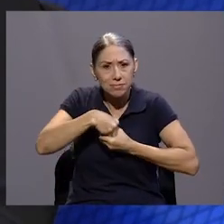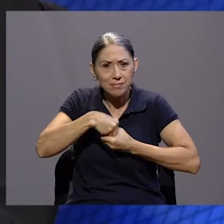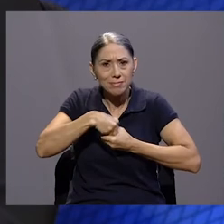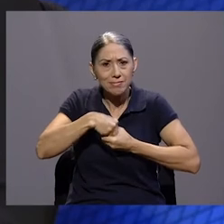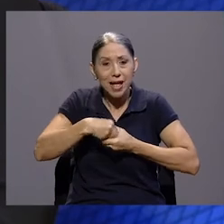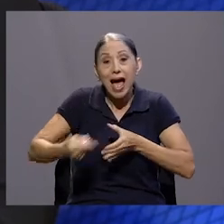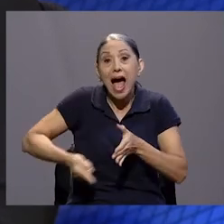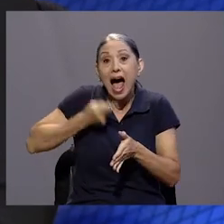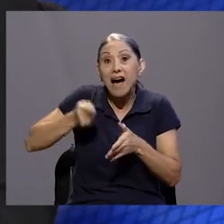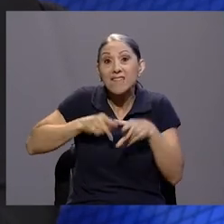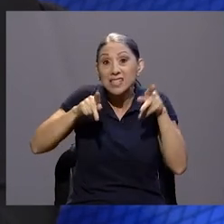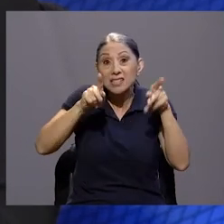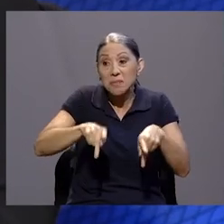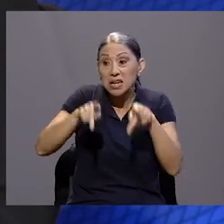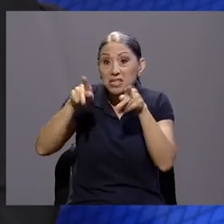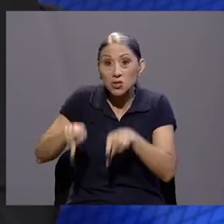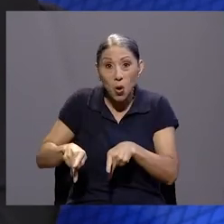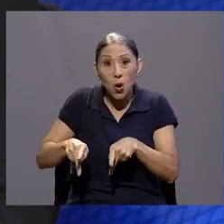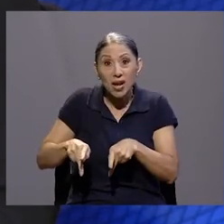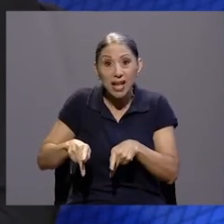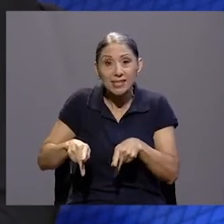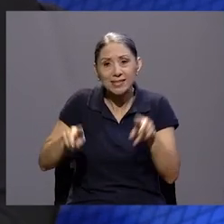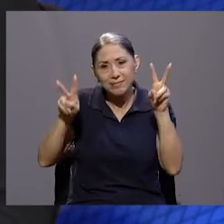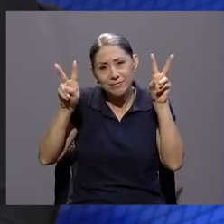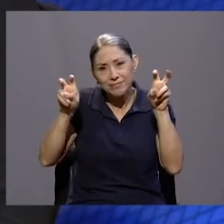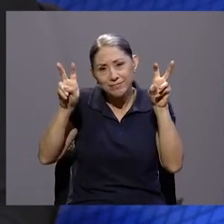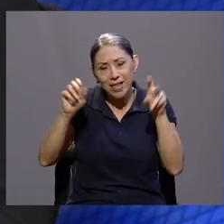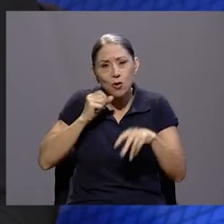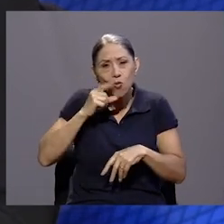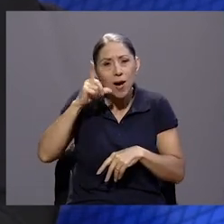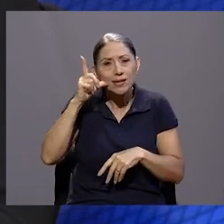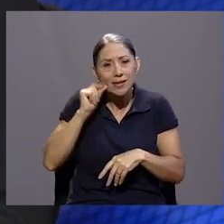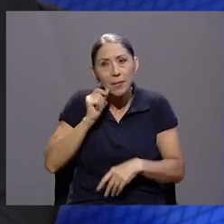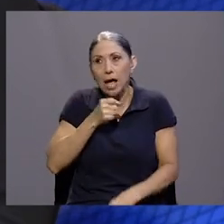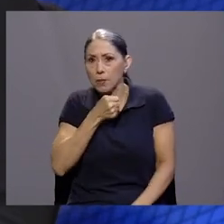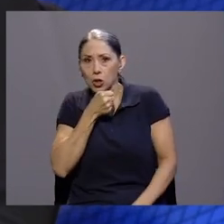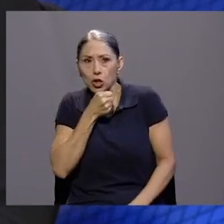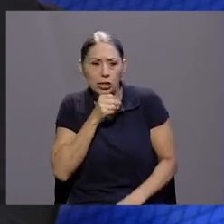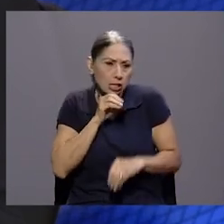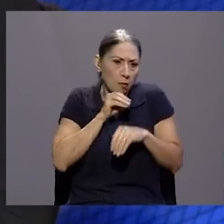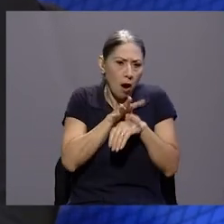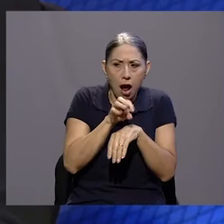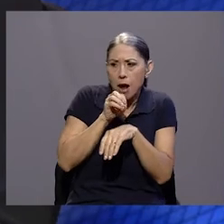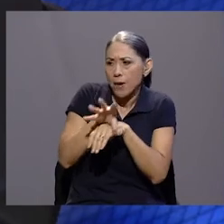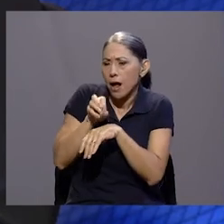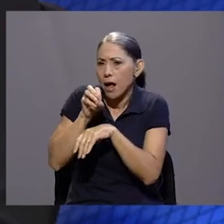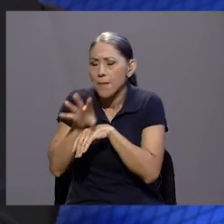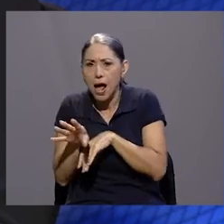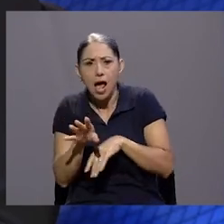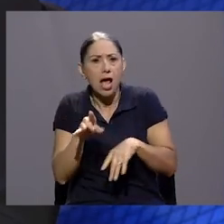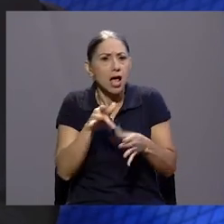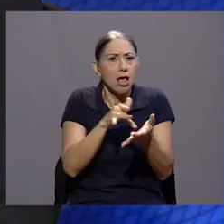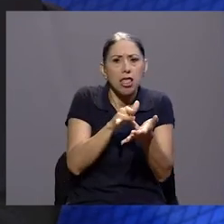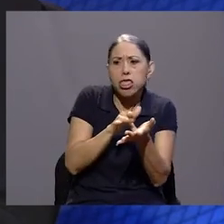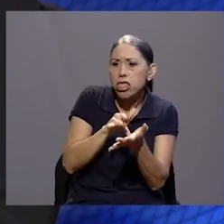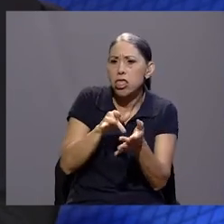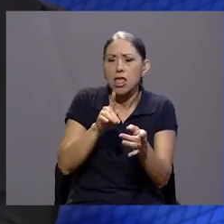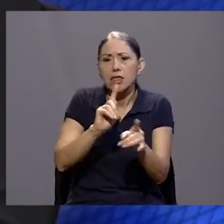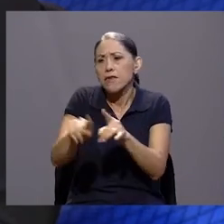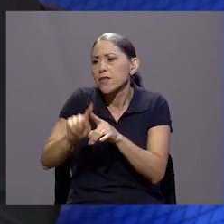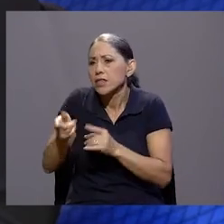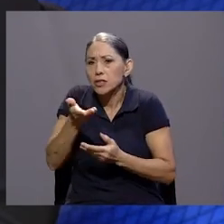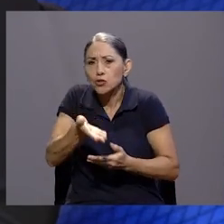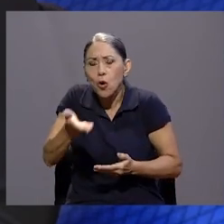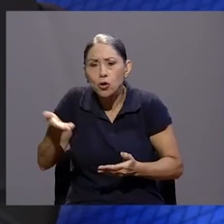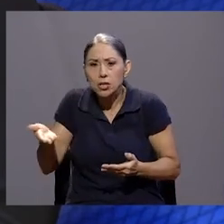periodismo parece que ejercen eso en un whatsapp todos los días son cadenas todos los días son remedios caseros para curar el la cob y todos los días